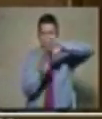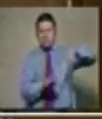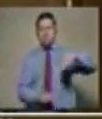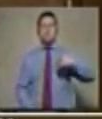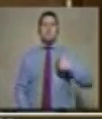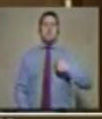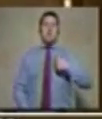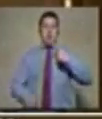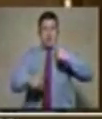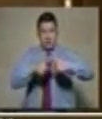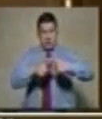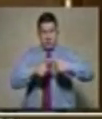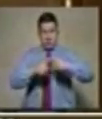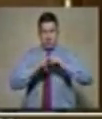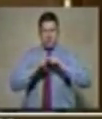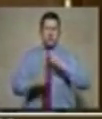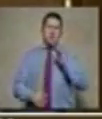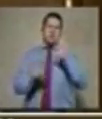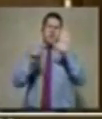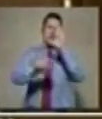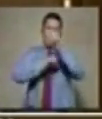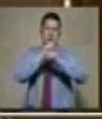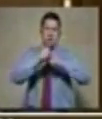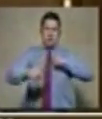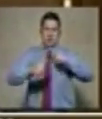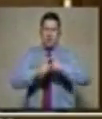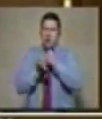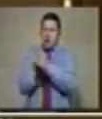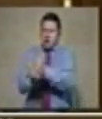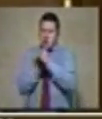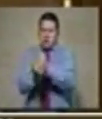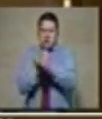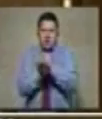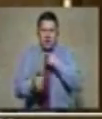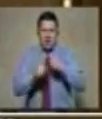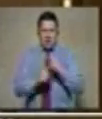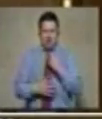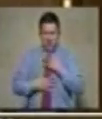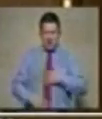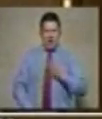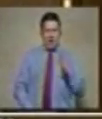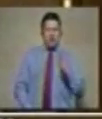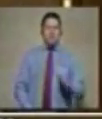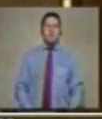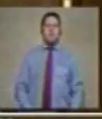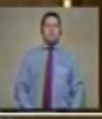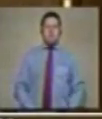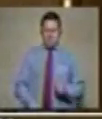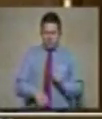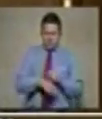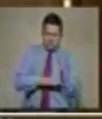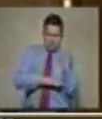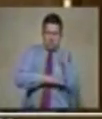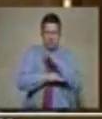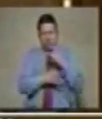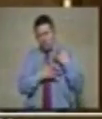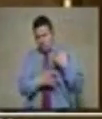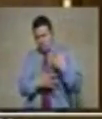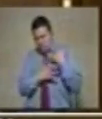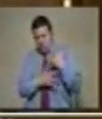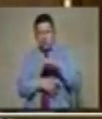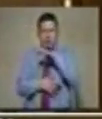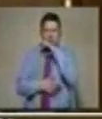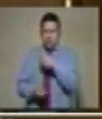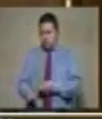fui socorrista a la defensa civil por casi seis años y ahora un socorrista que entregó su tiempo como voluntario que se ve con su